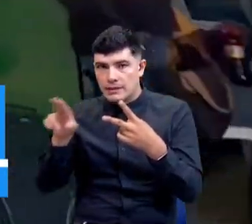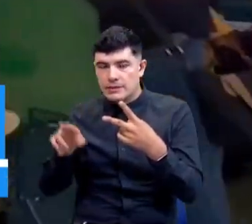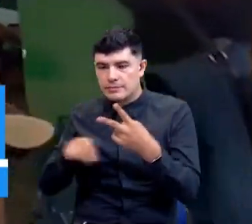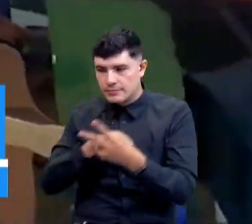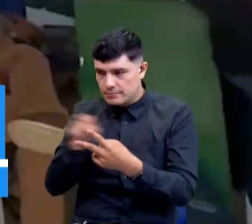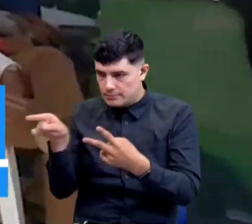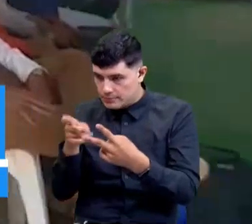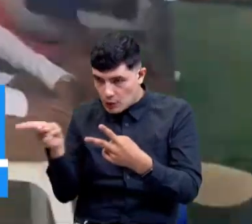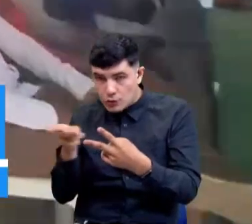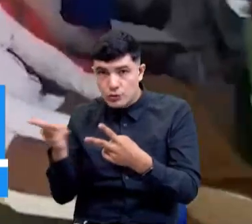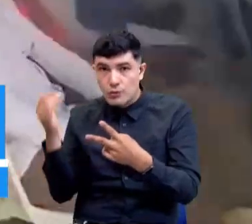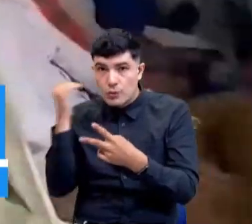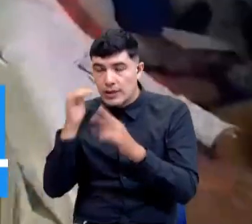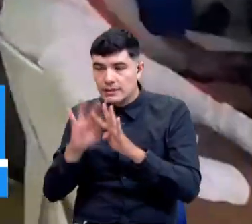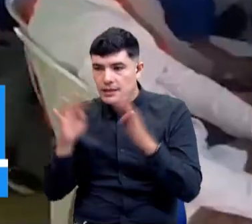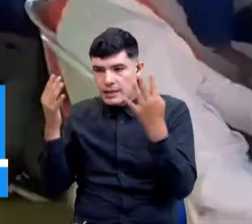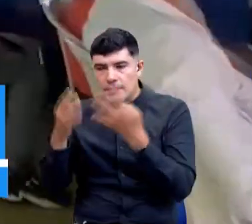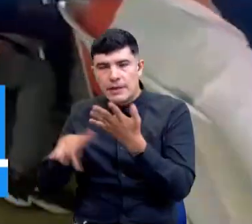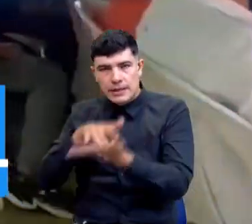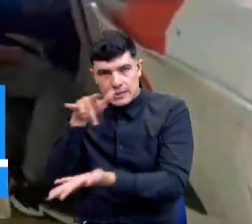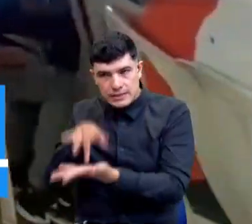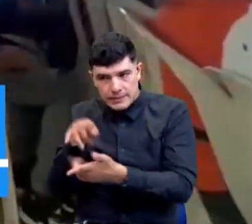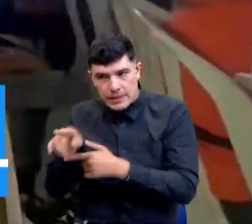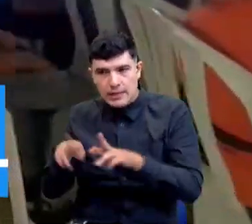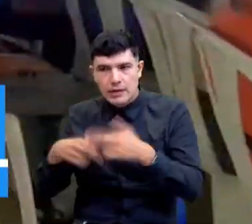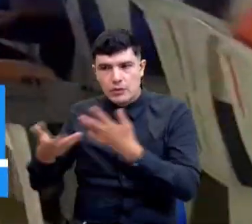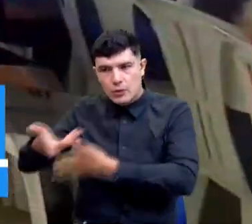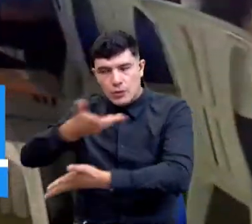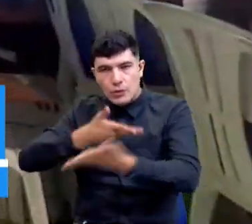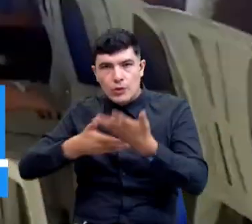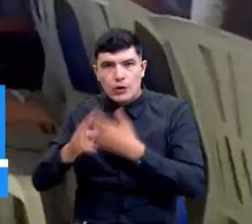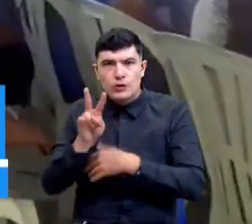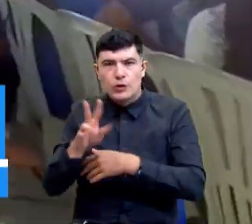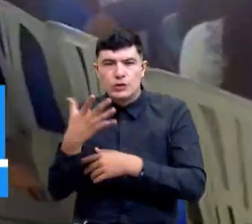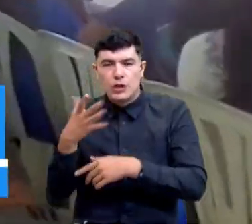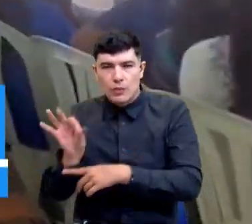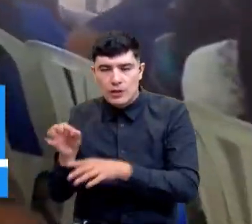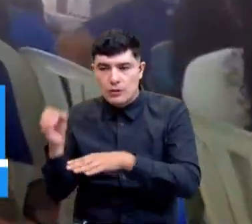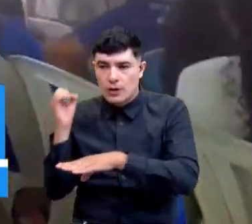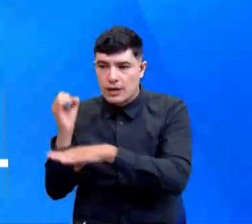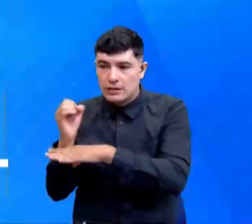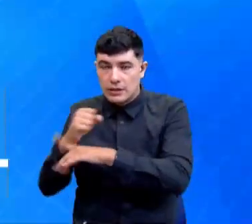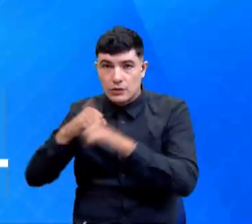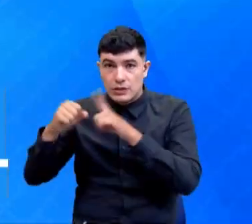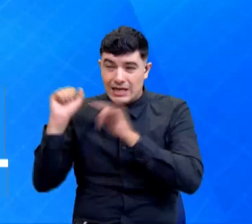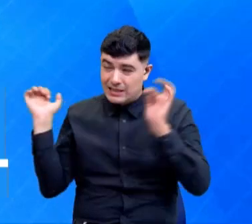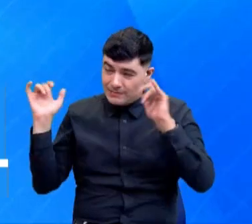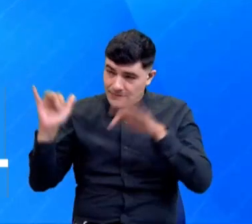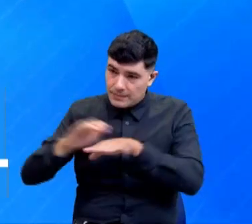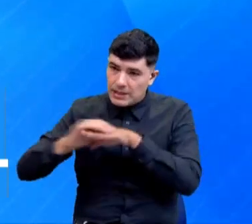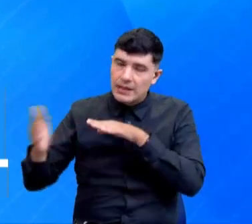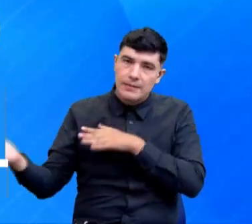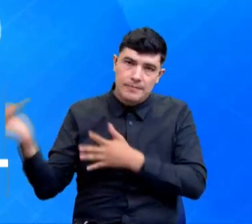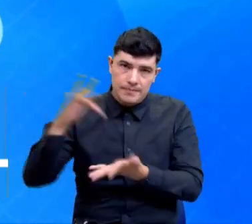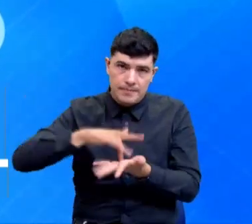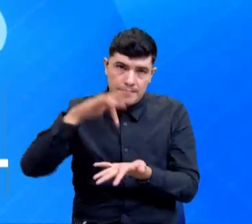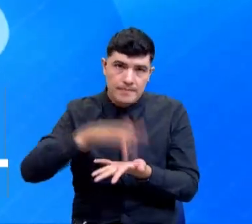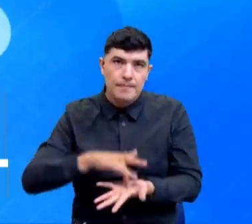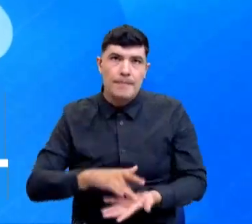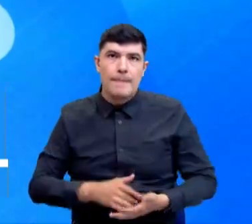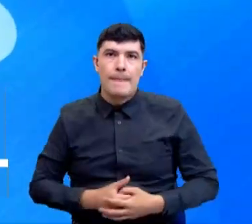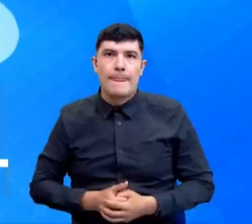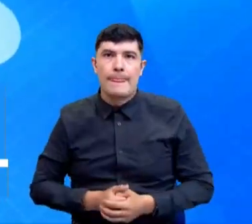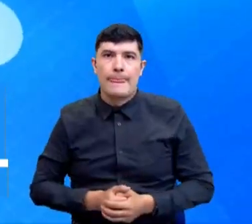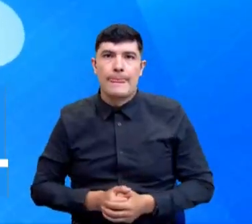las 120 organizaciones sociales de ese territorio. Compañeros, se nos pidieron estar aquí. Podemos forjar